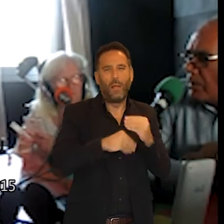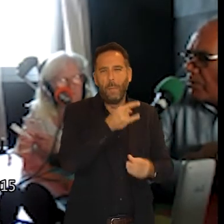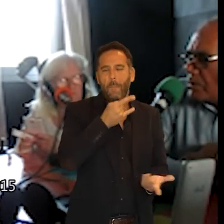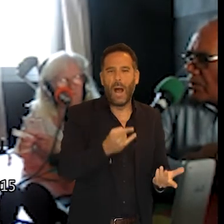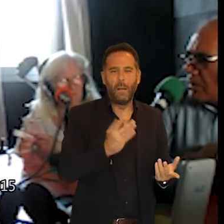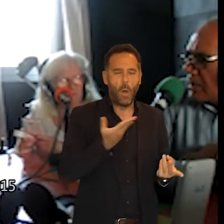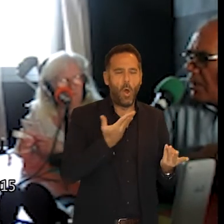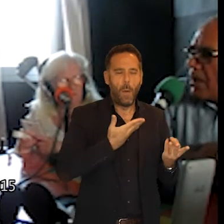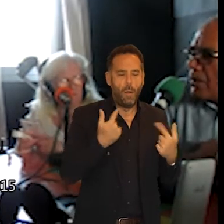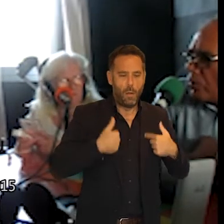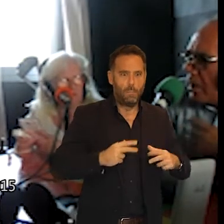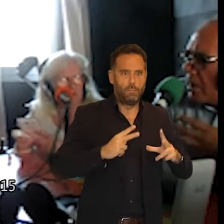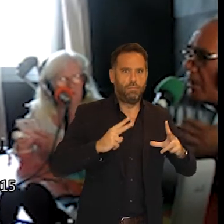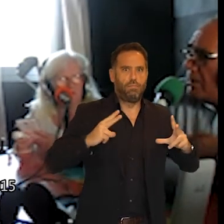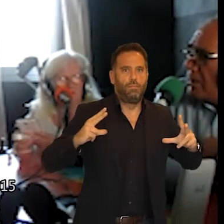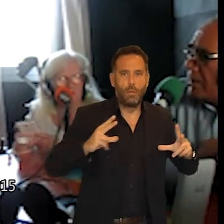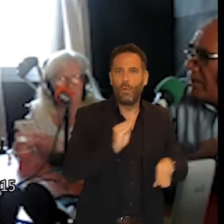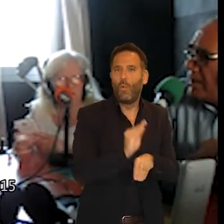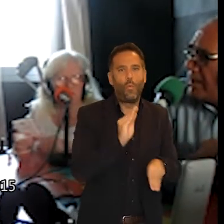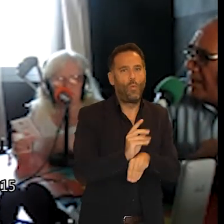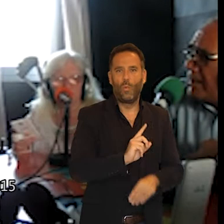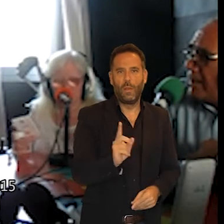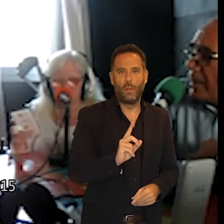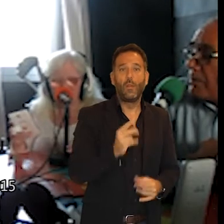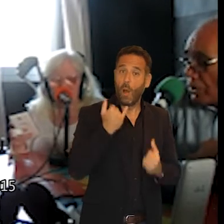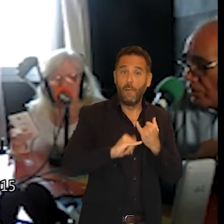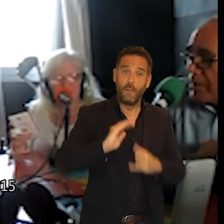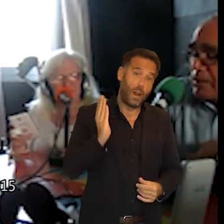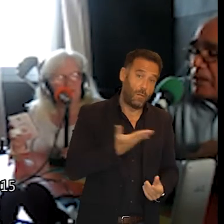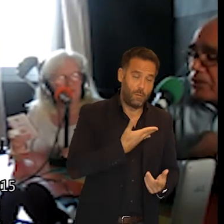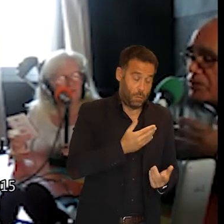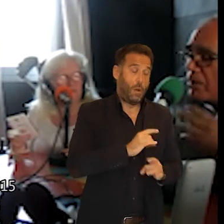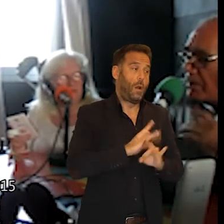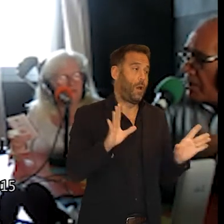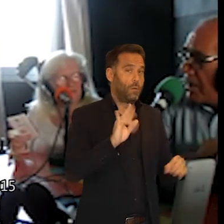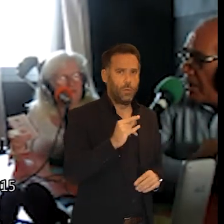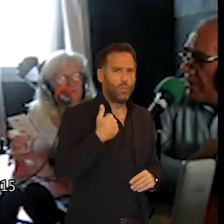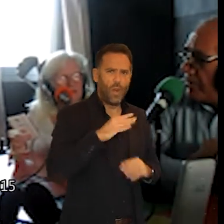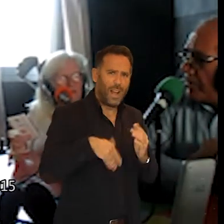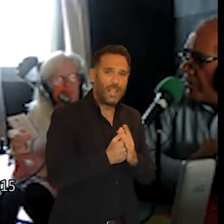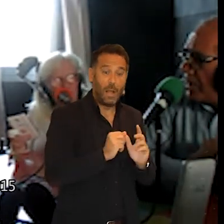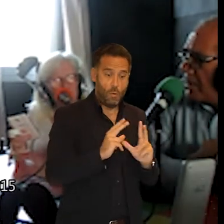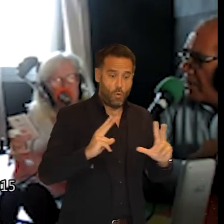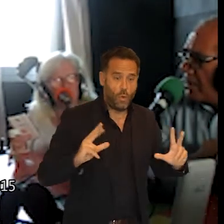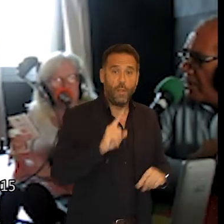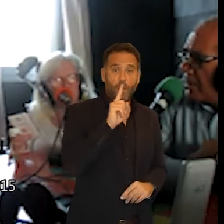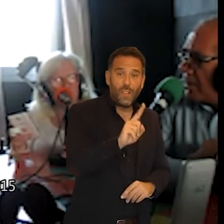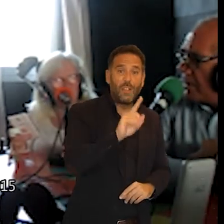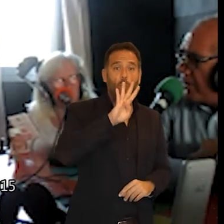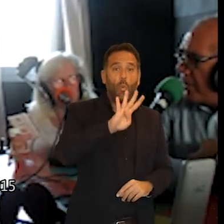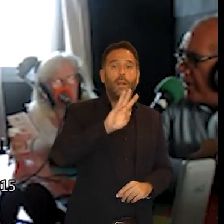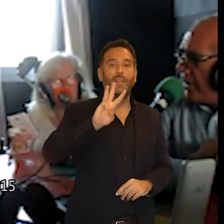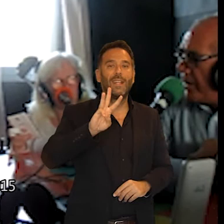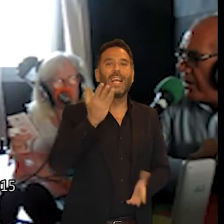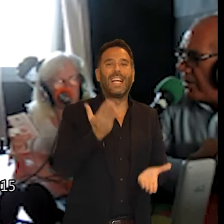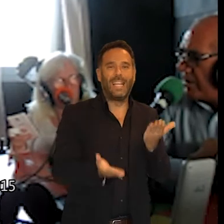el sentido de que no se cuida uno. Claro. ¿Eso te pasa factura en algún momento? Sí, claro. Yo he llegado a pesar 143 kilos.